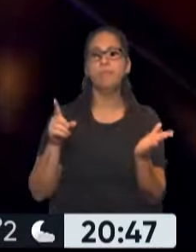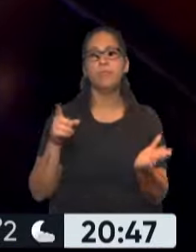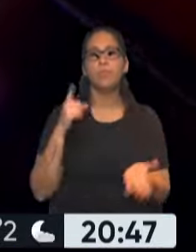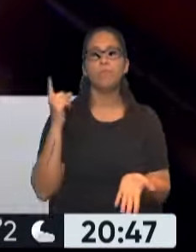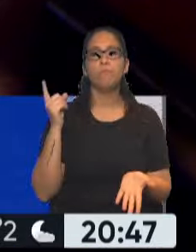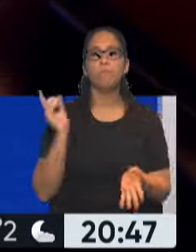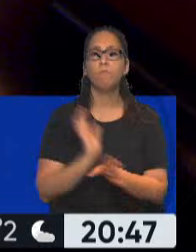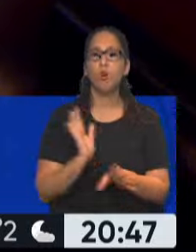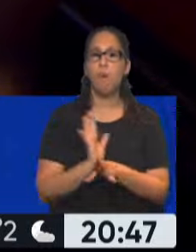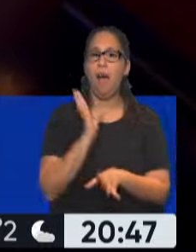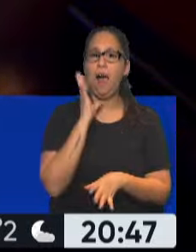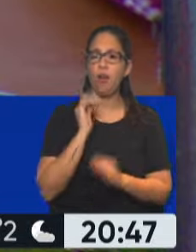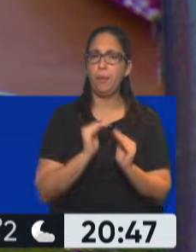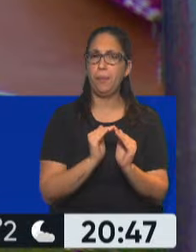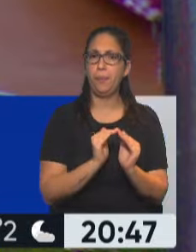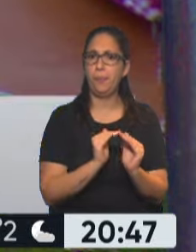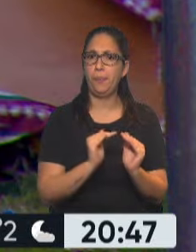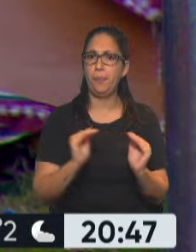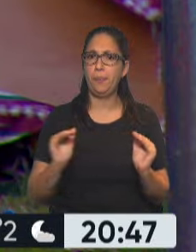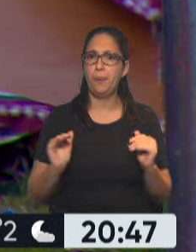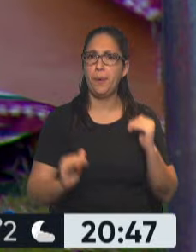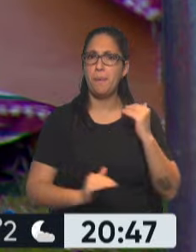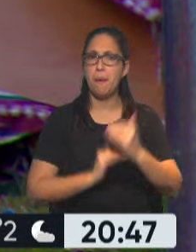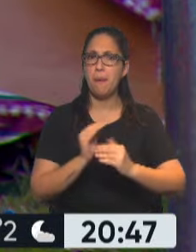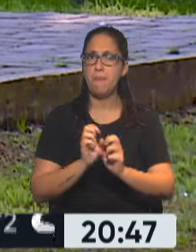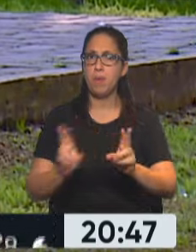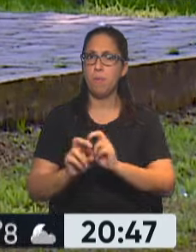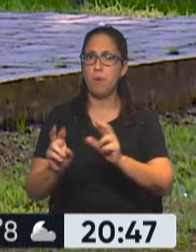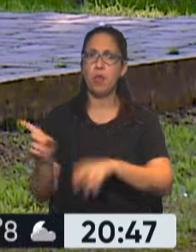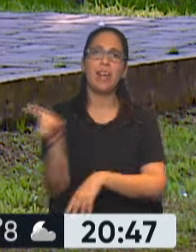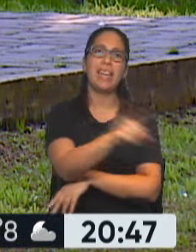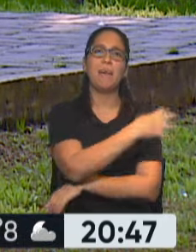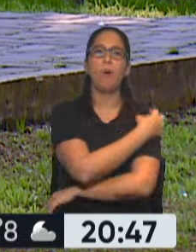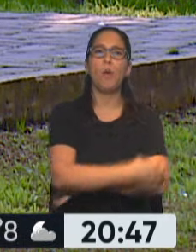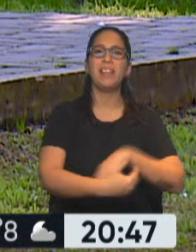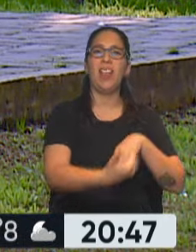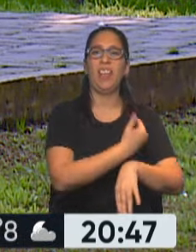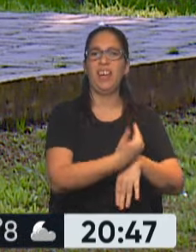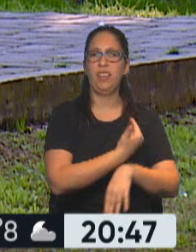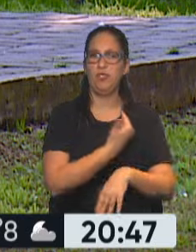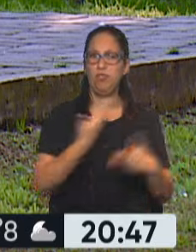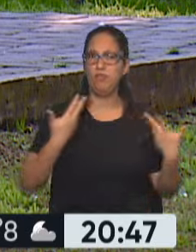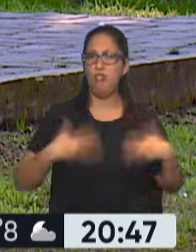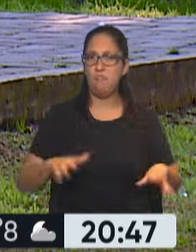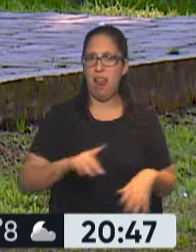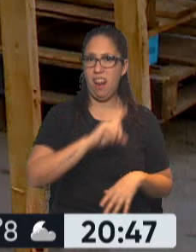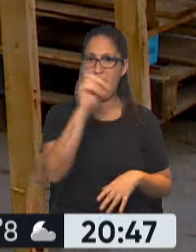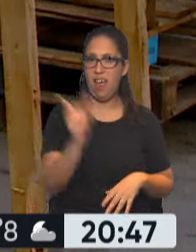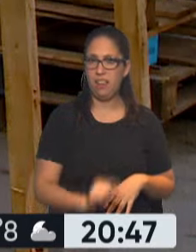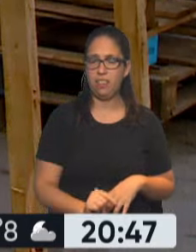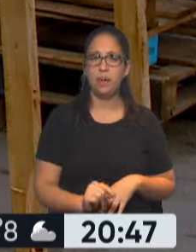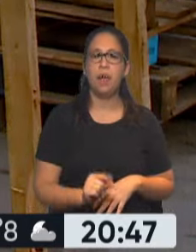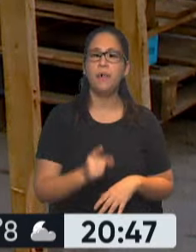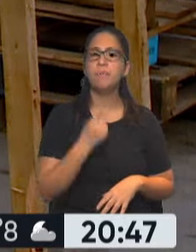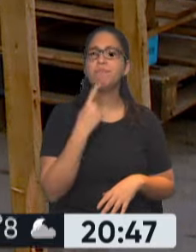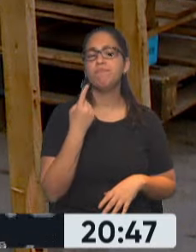más estable y que tiene una evolución más progresiva que lo que es la pobreza por ingresos en la Argentina, que como sabemos tiene